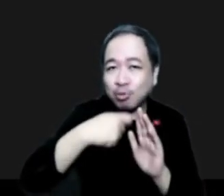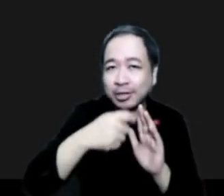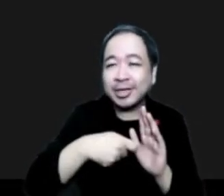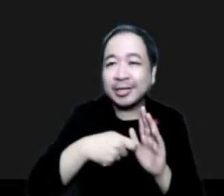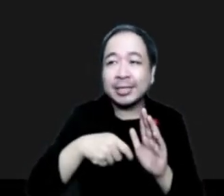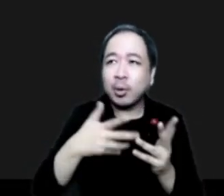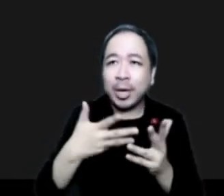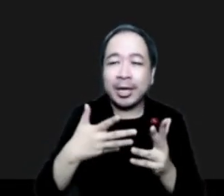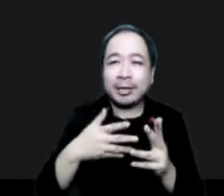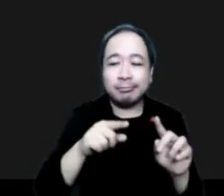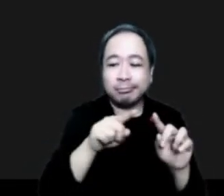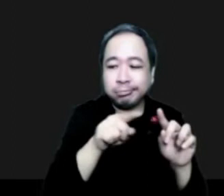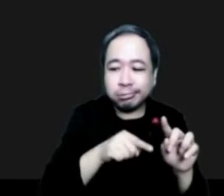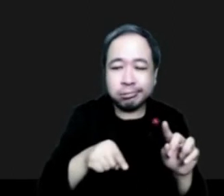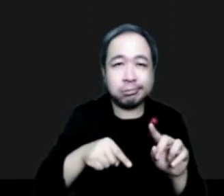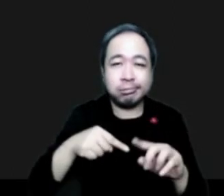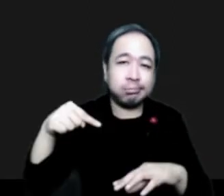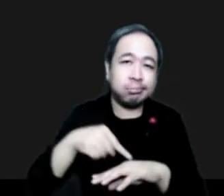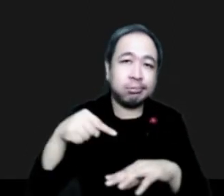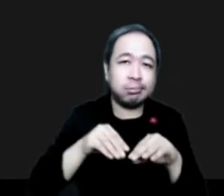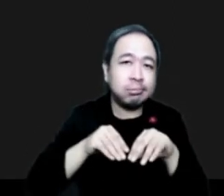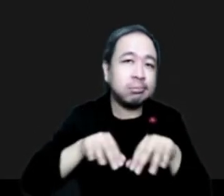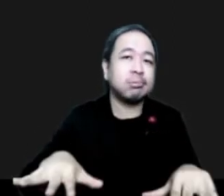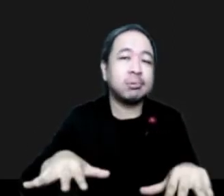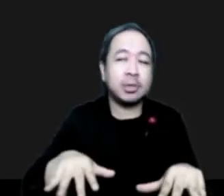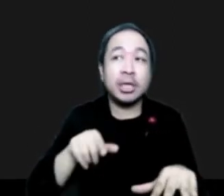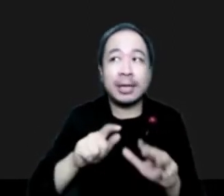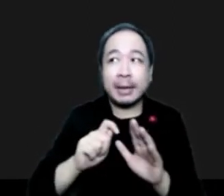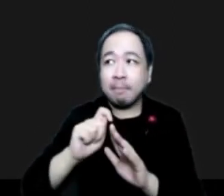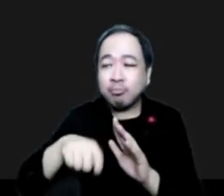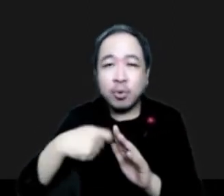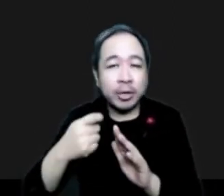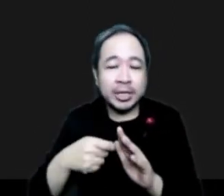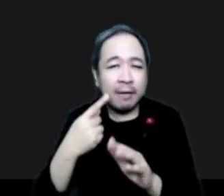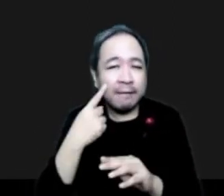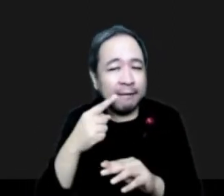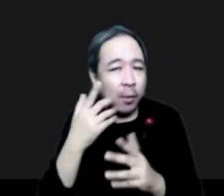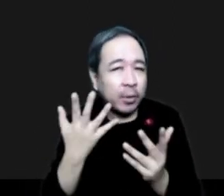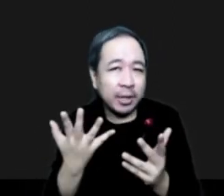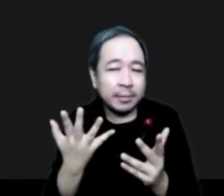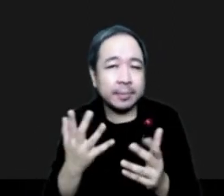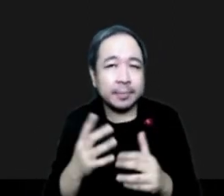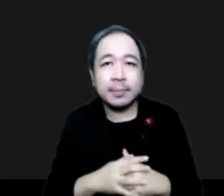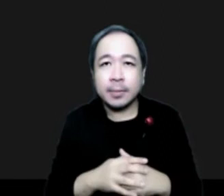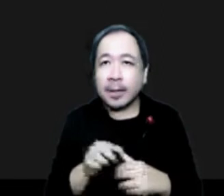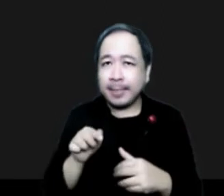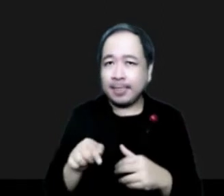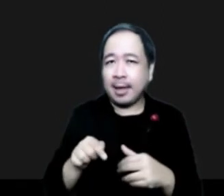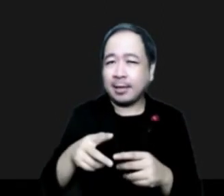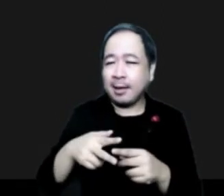quedar allí, cómo esa herramienta pasó a formar parte de otra herramienta también